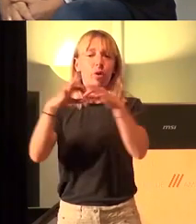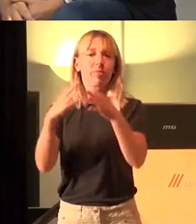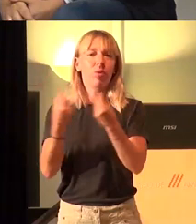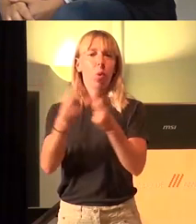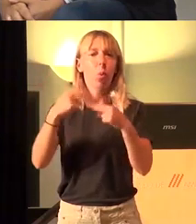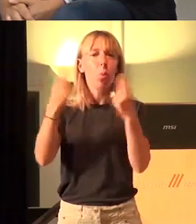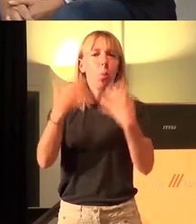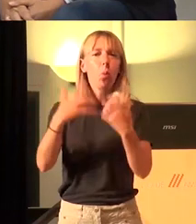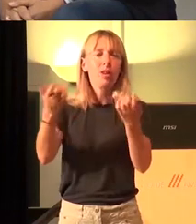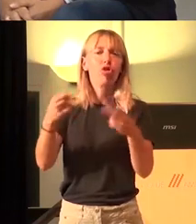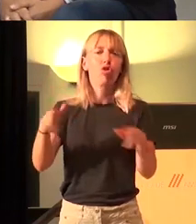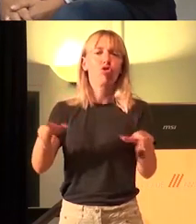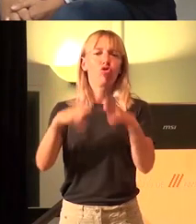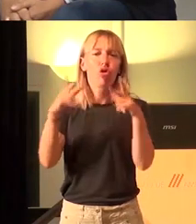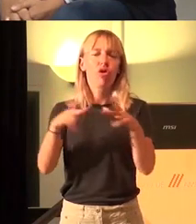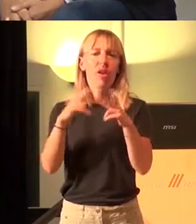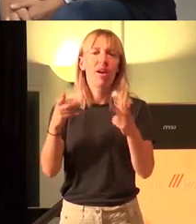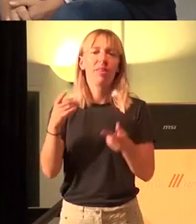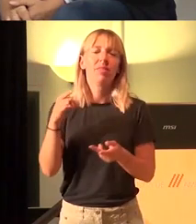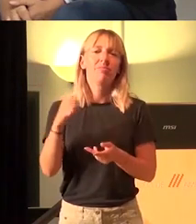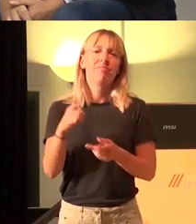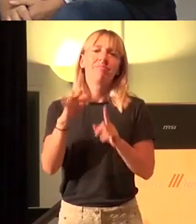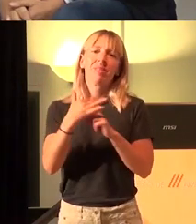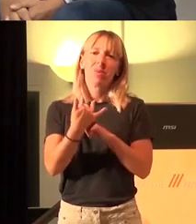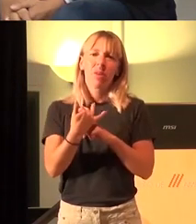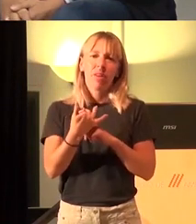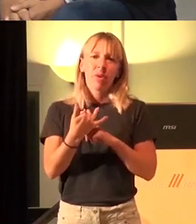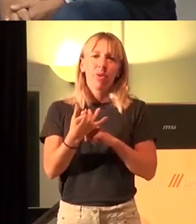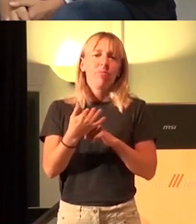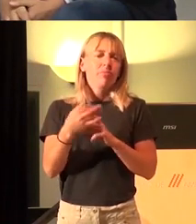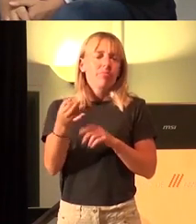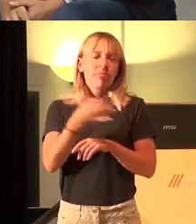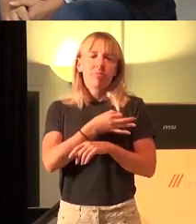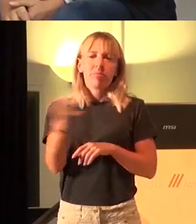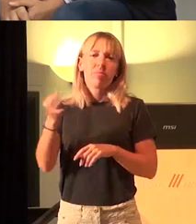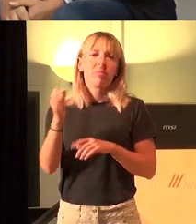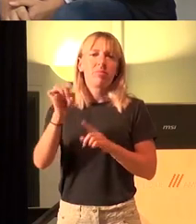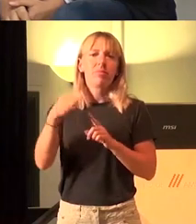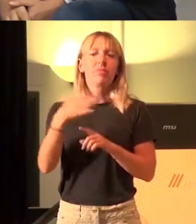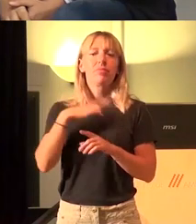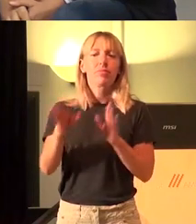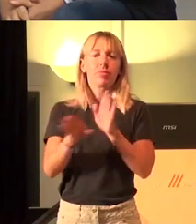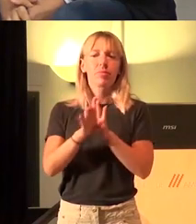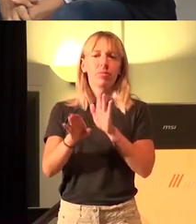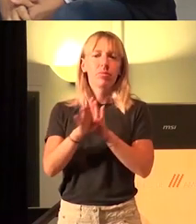público, con lo social, pues es una situación ideal para poder